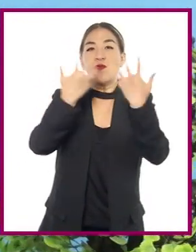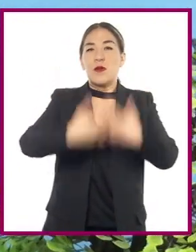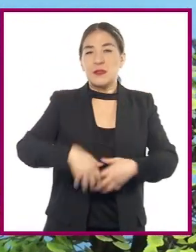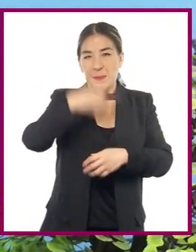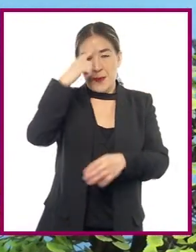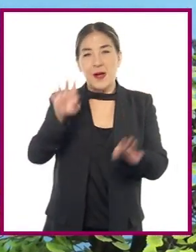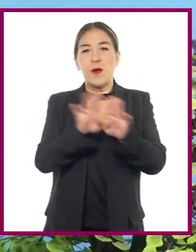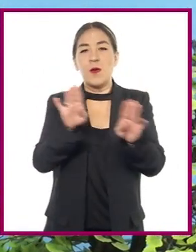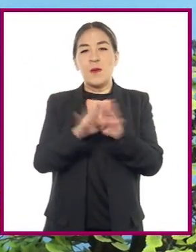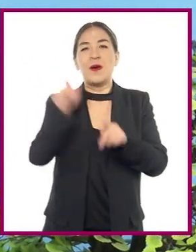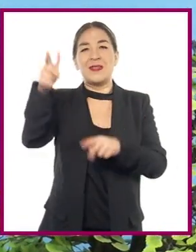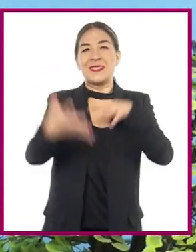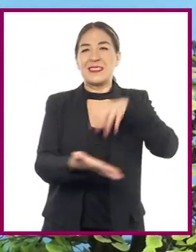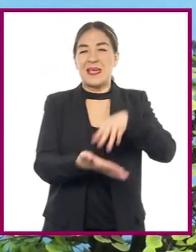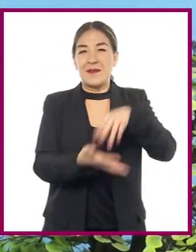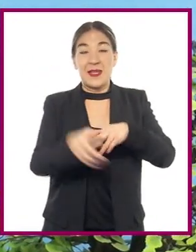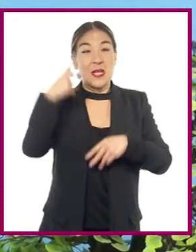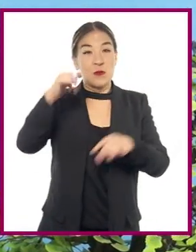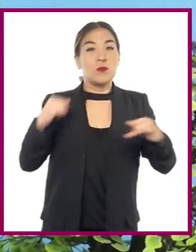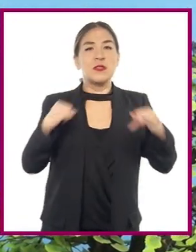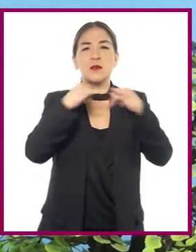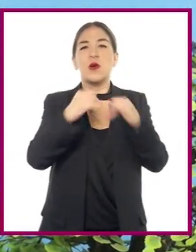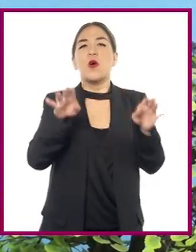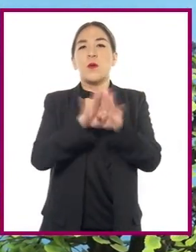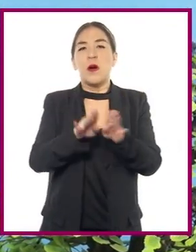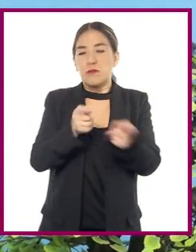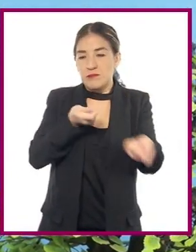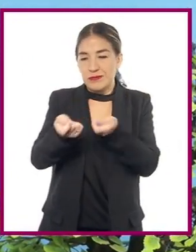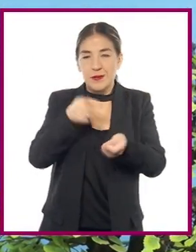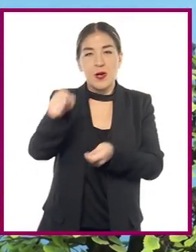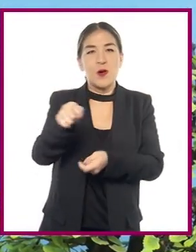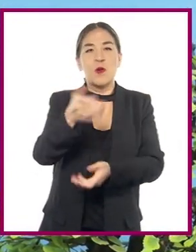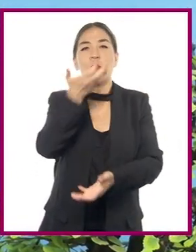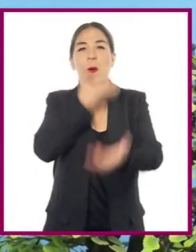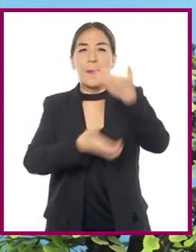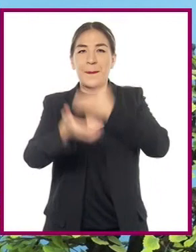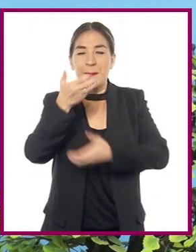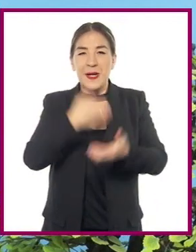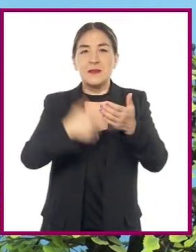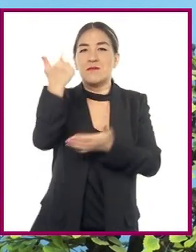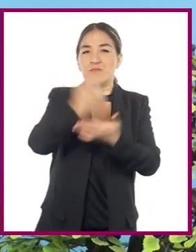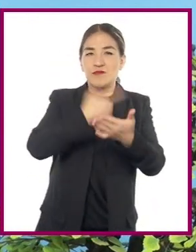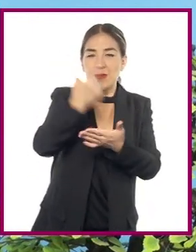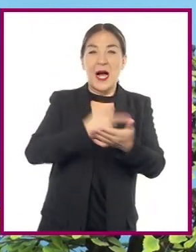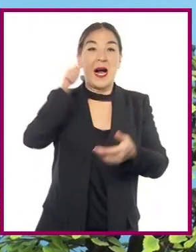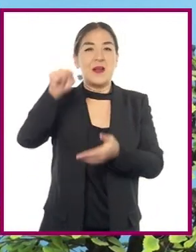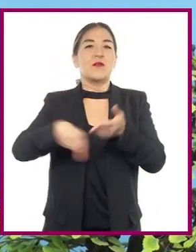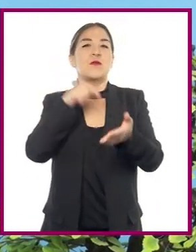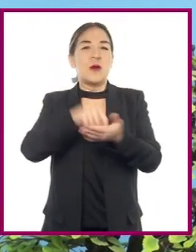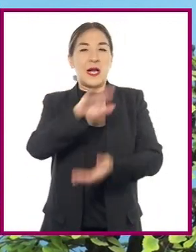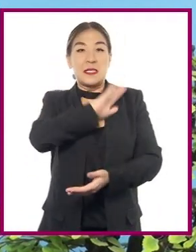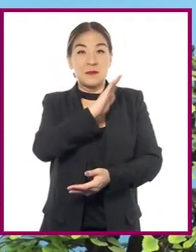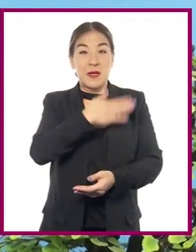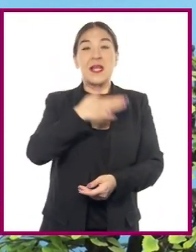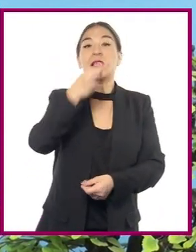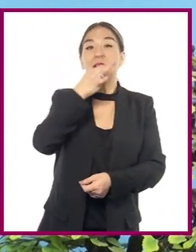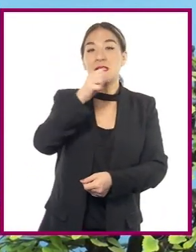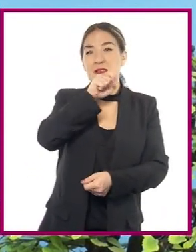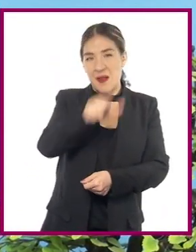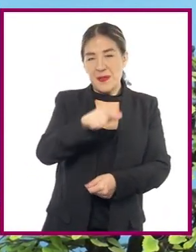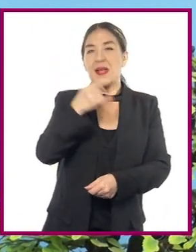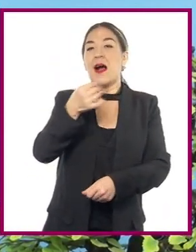de Sevilla, institución que regulaba el comercio en España y le informaba al rey sobre rutas